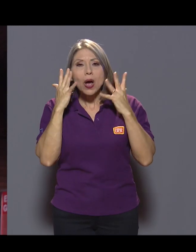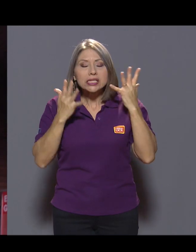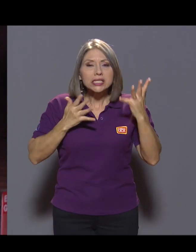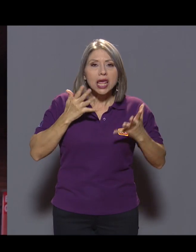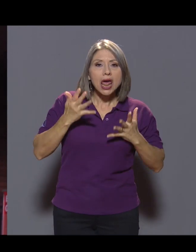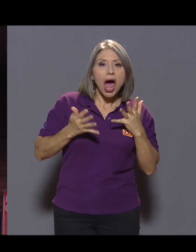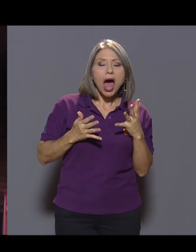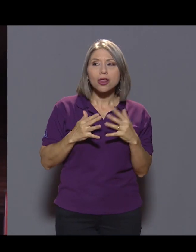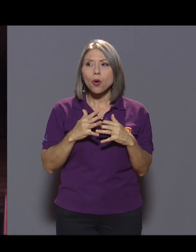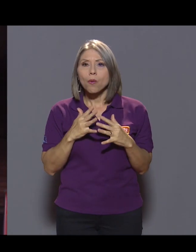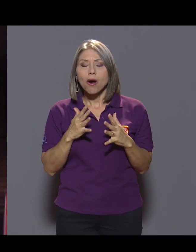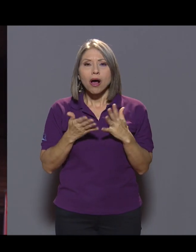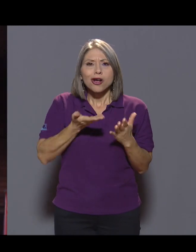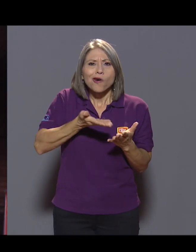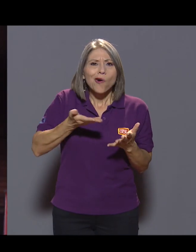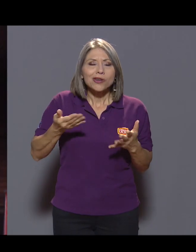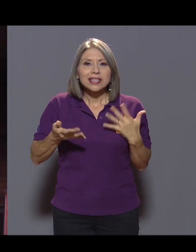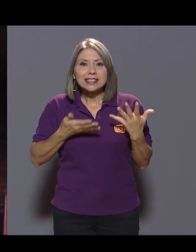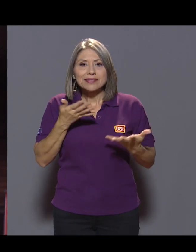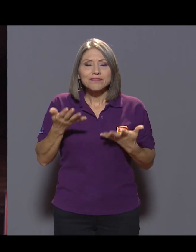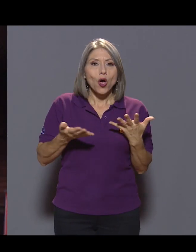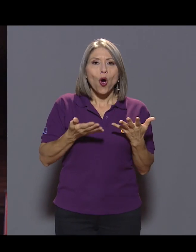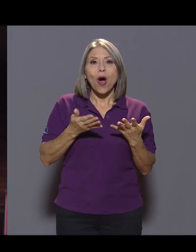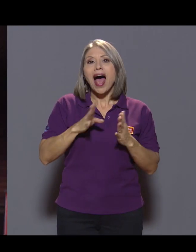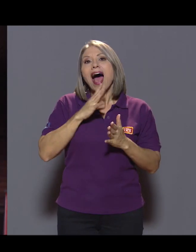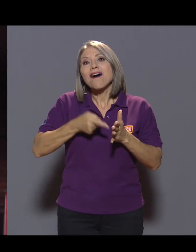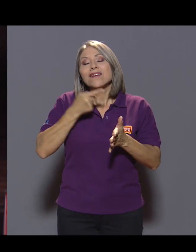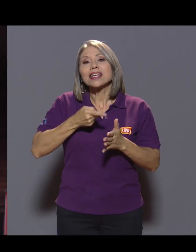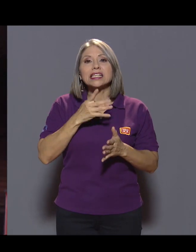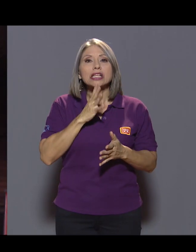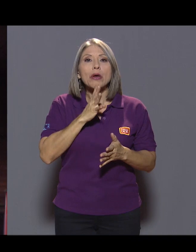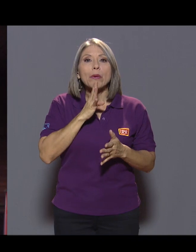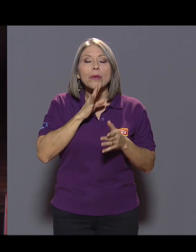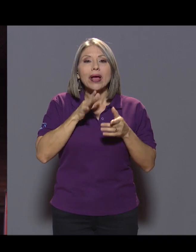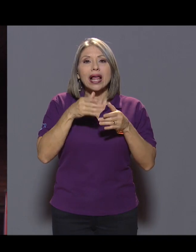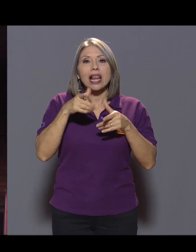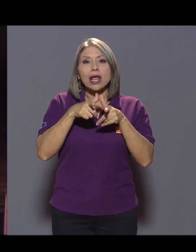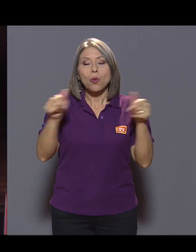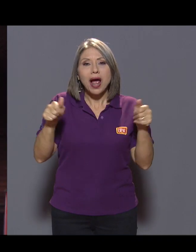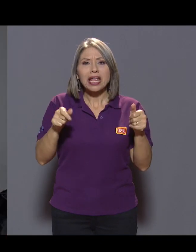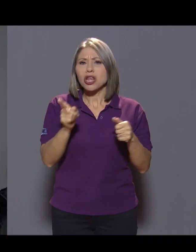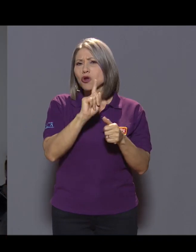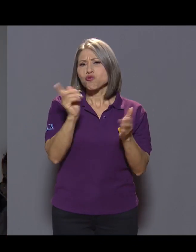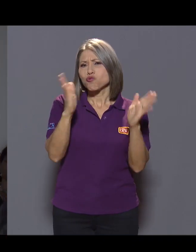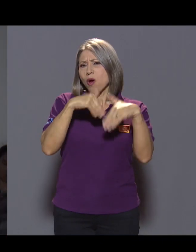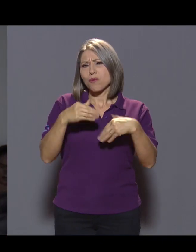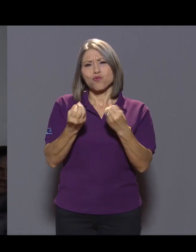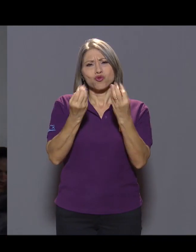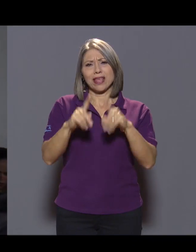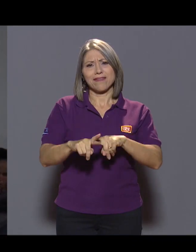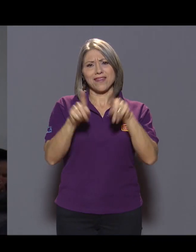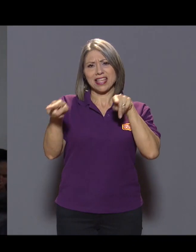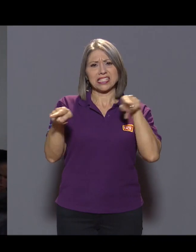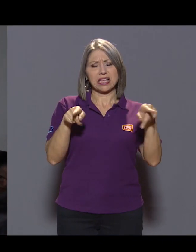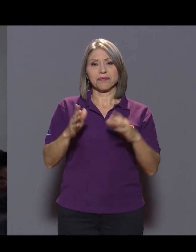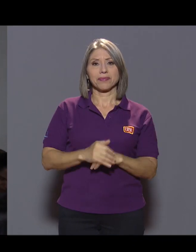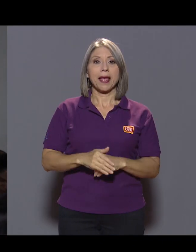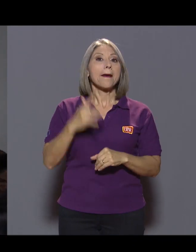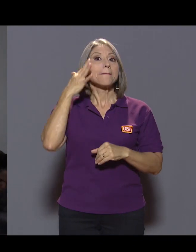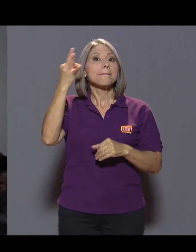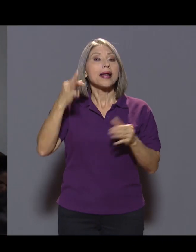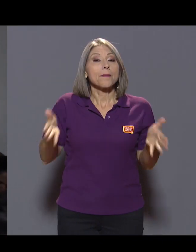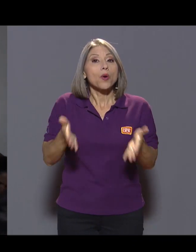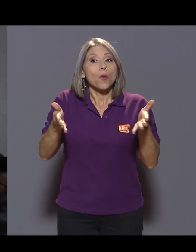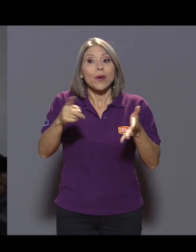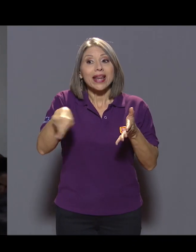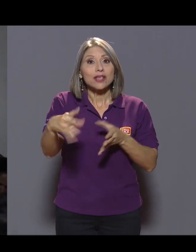de lenguaje en algunos casos. No es tampoco mucha diferencia de las personas con autismo a las demás personas. Para promover la inclusión y